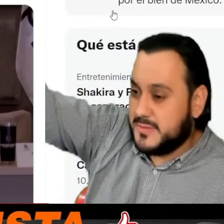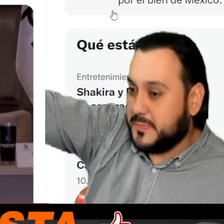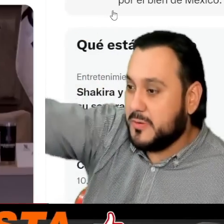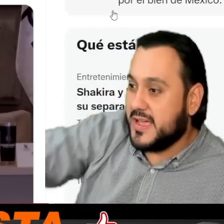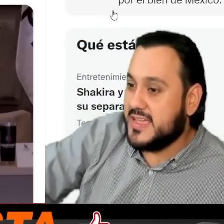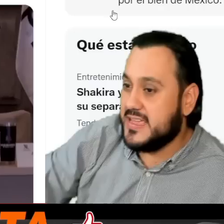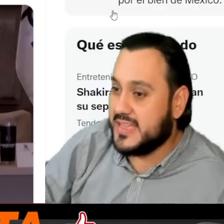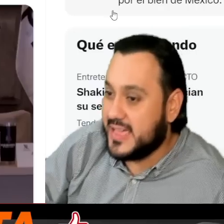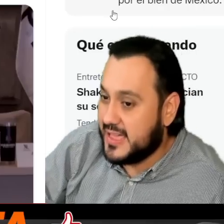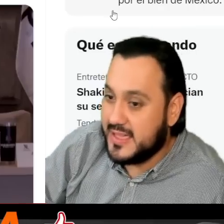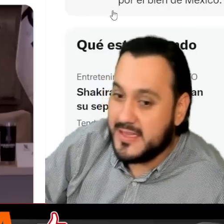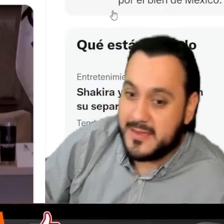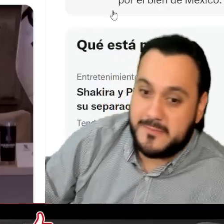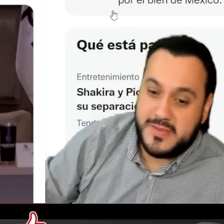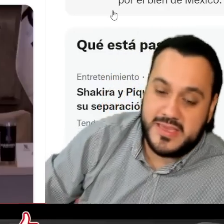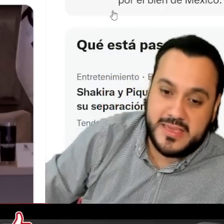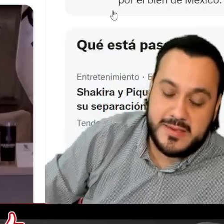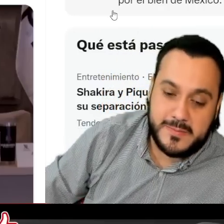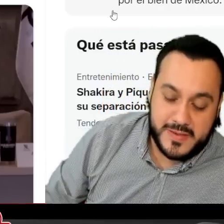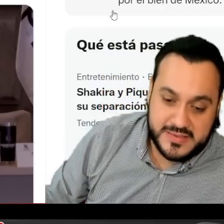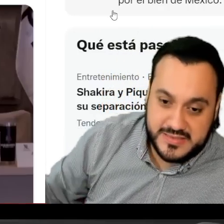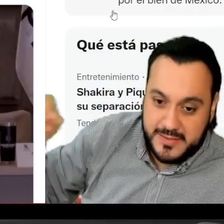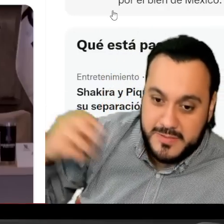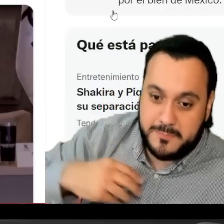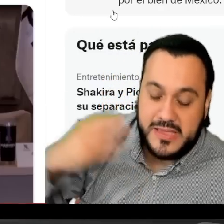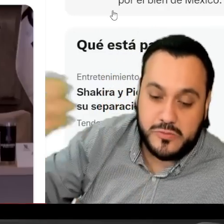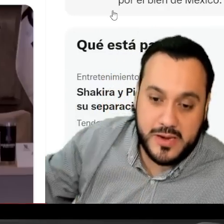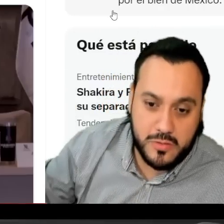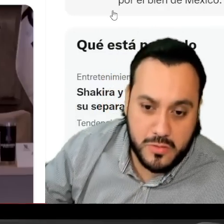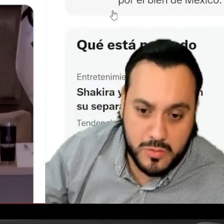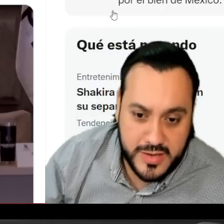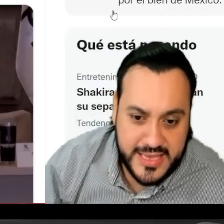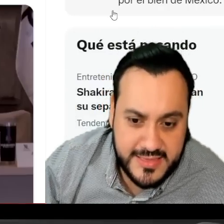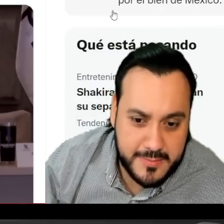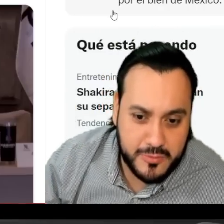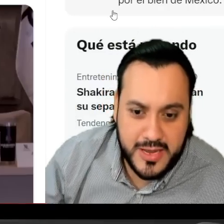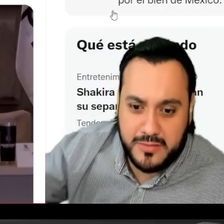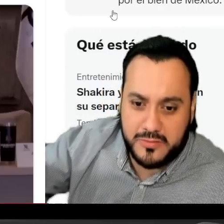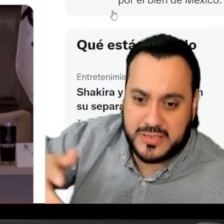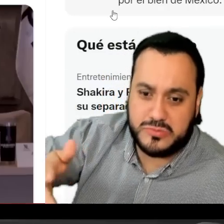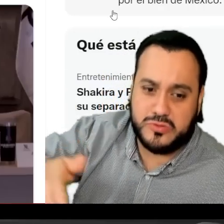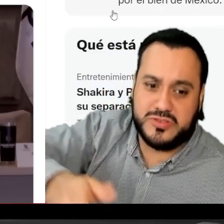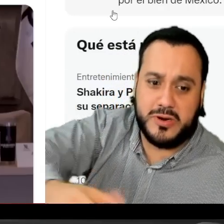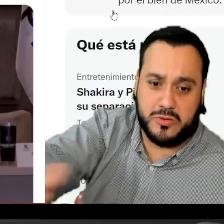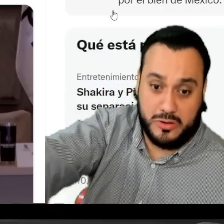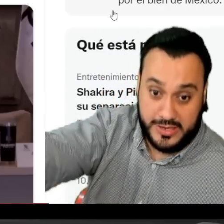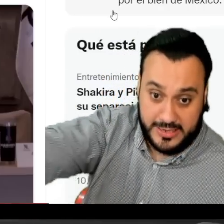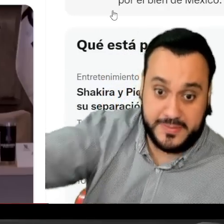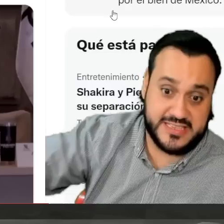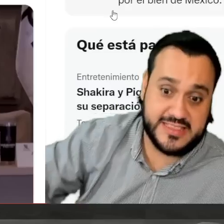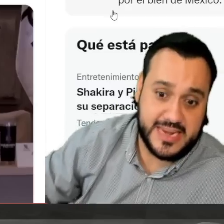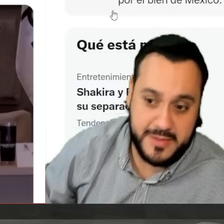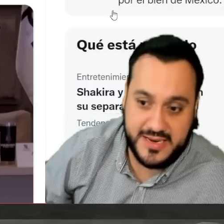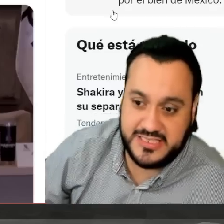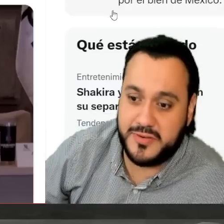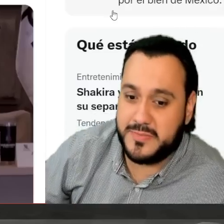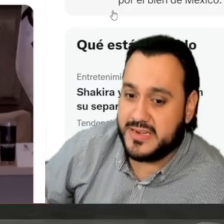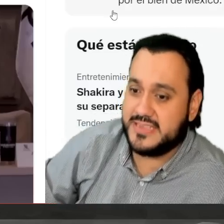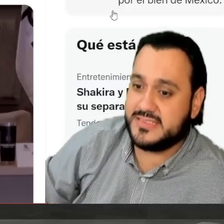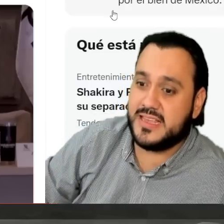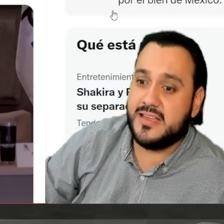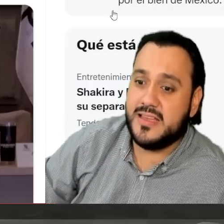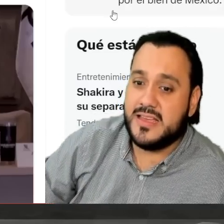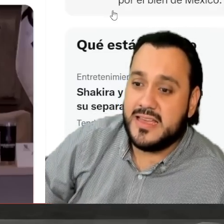me pongo ahí que me esté mi pañuelo guinda morado azul o sobre lo que representa la marcha